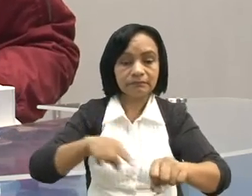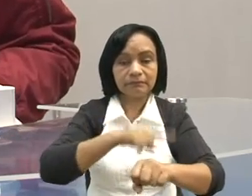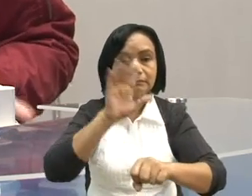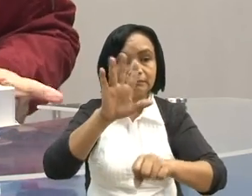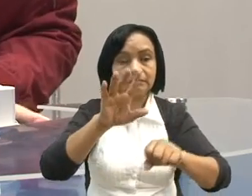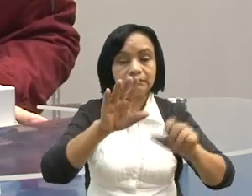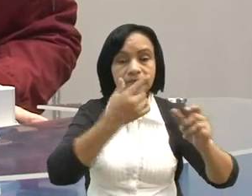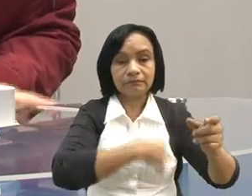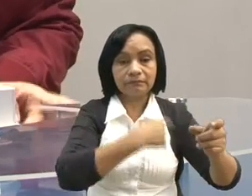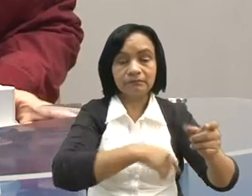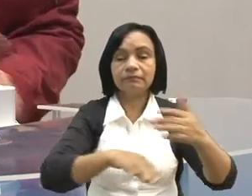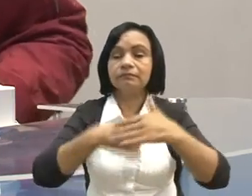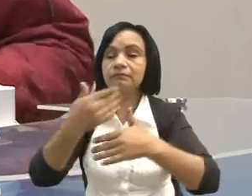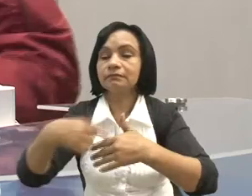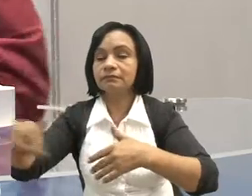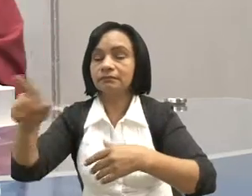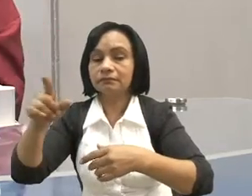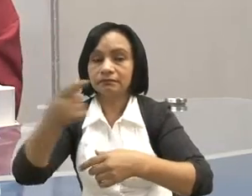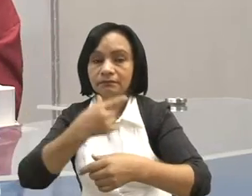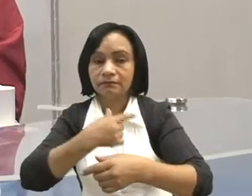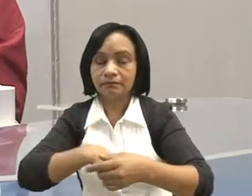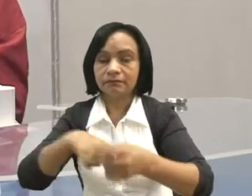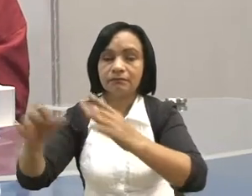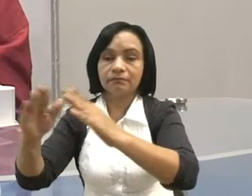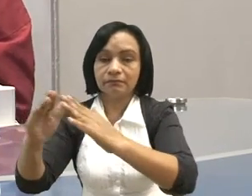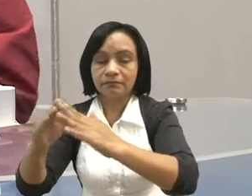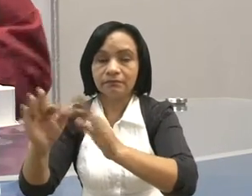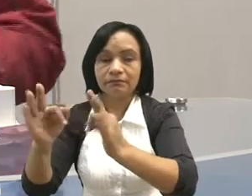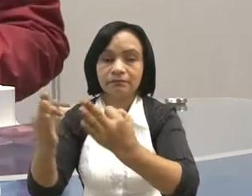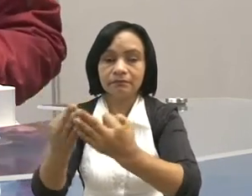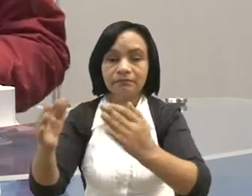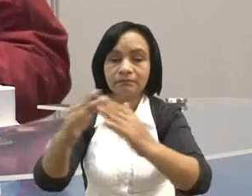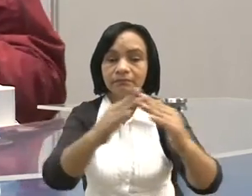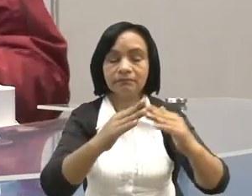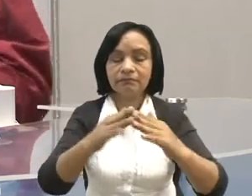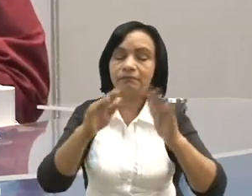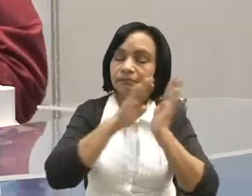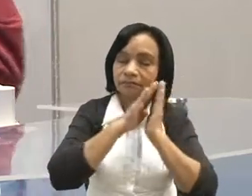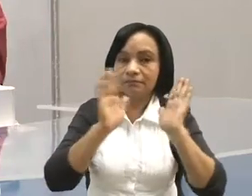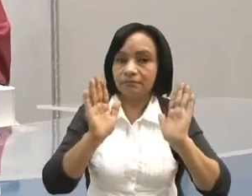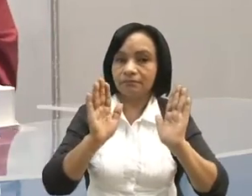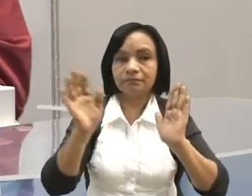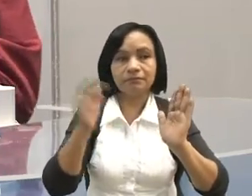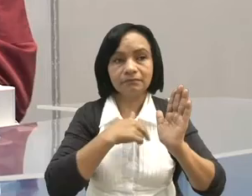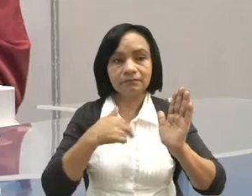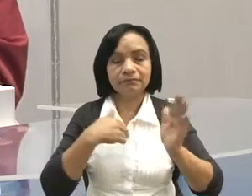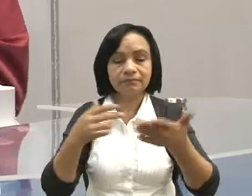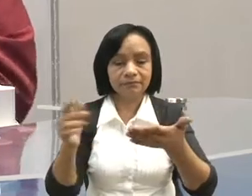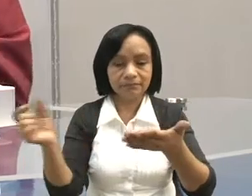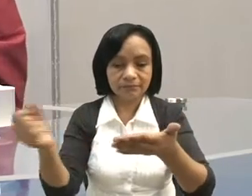en la comunidad, en la familia o está durmiendo, ¿verdad? Entonces, tener otras influencias ahora de las redes